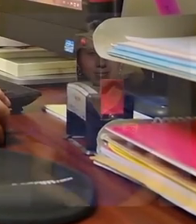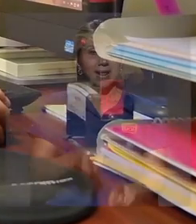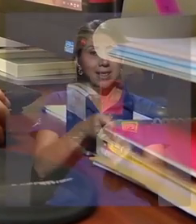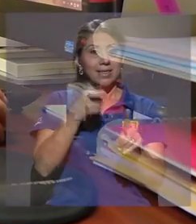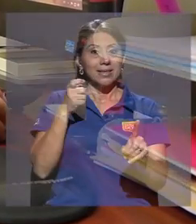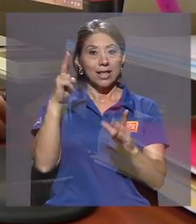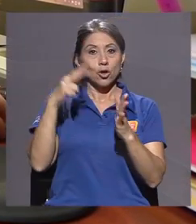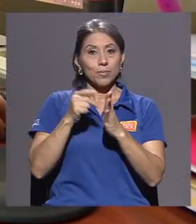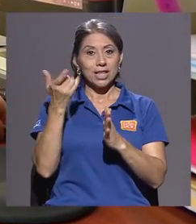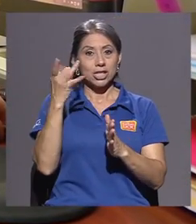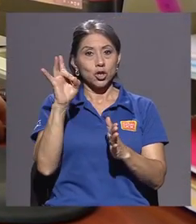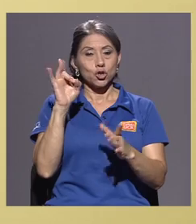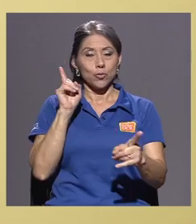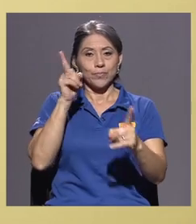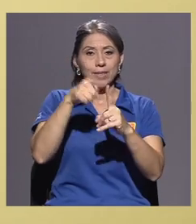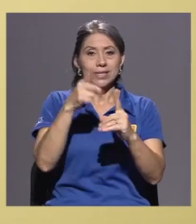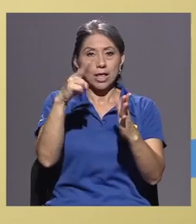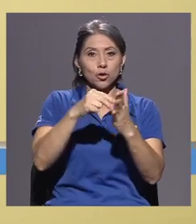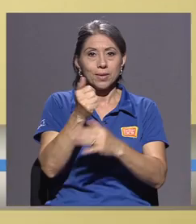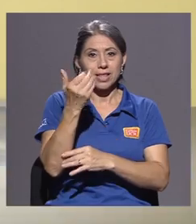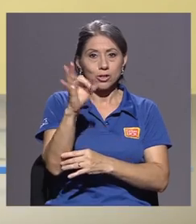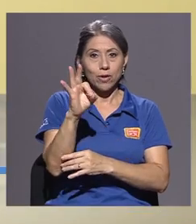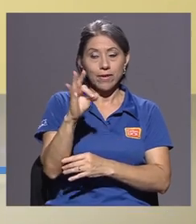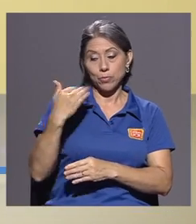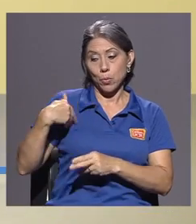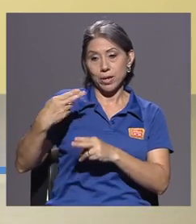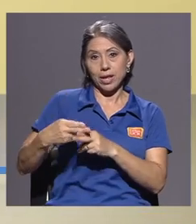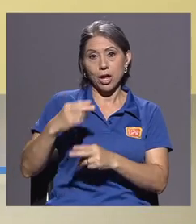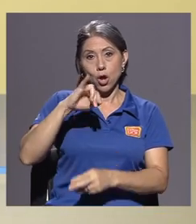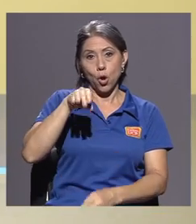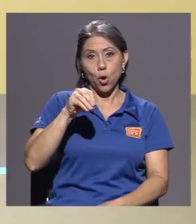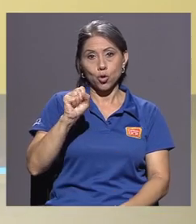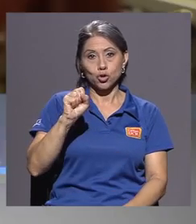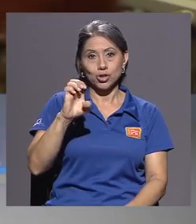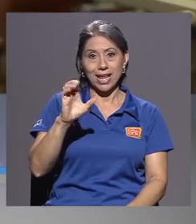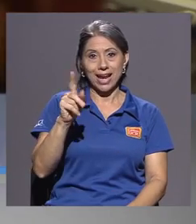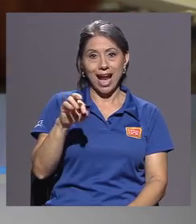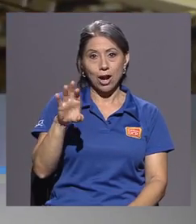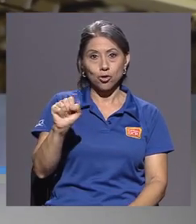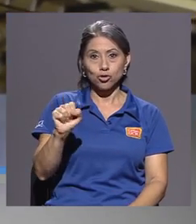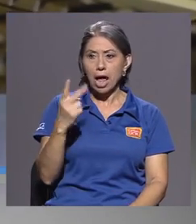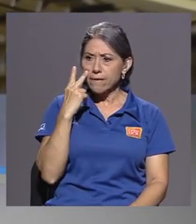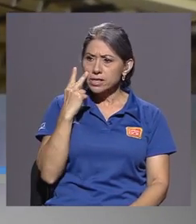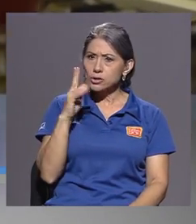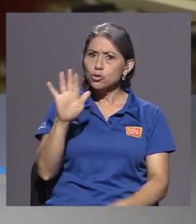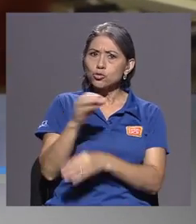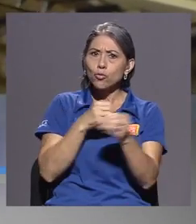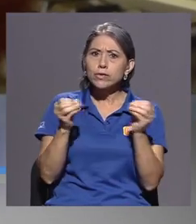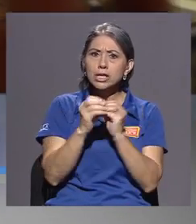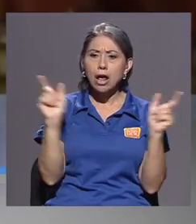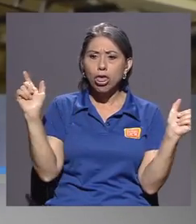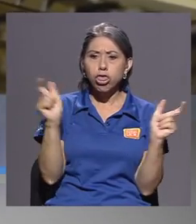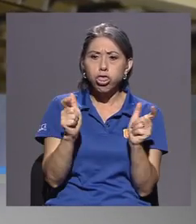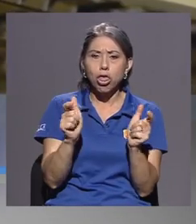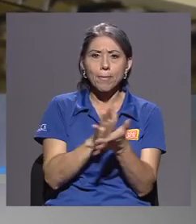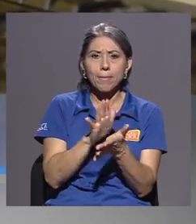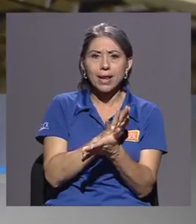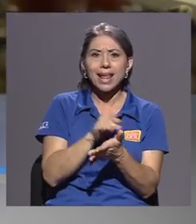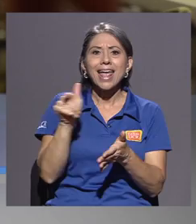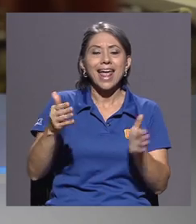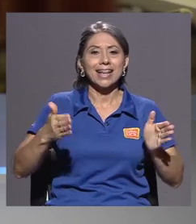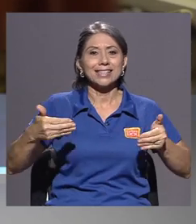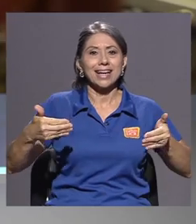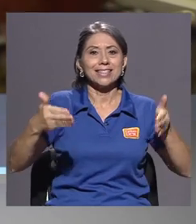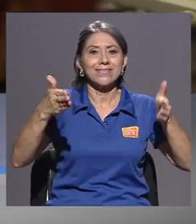Del 2018 al 2019, José Carlos ha visto la disminución del papel en su oficina. Él es archivista en el Centro